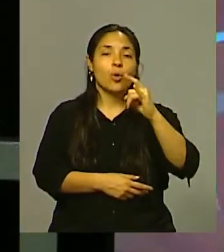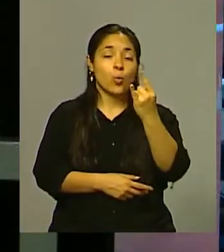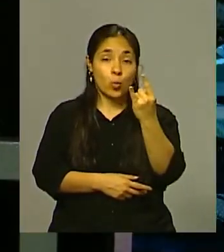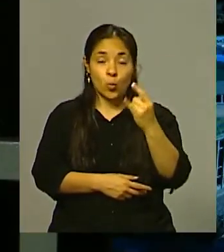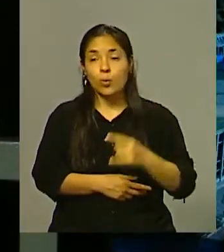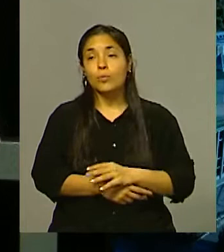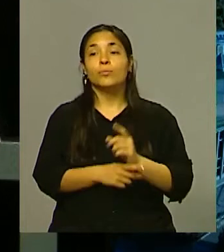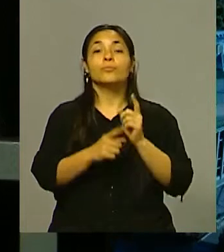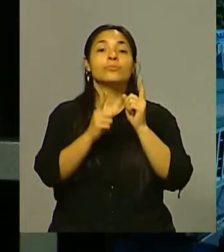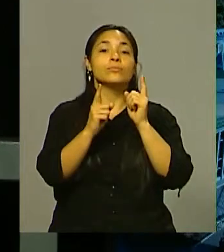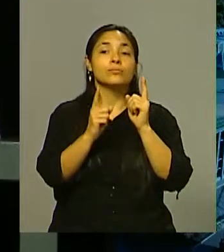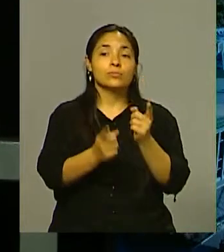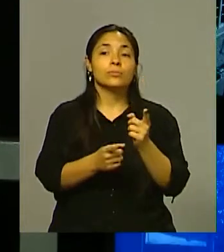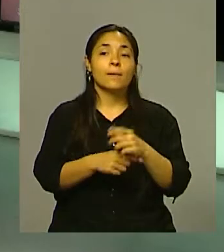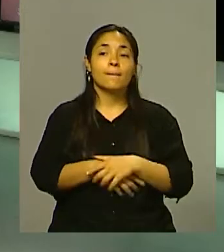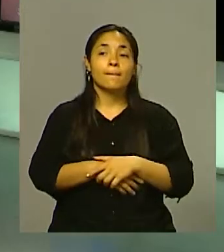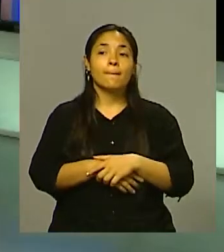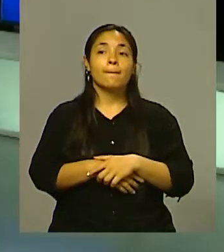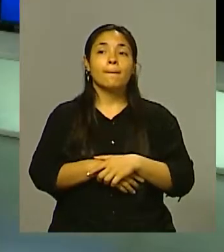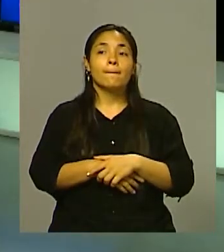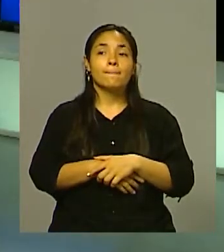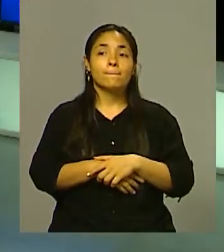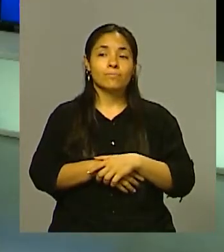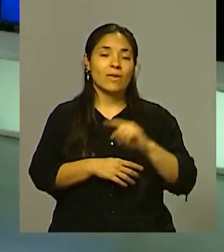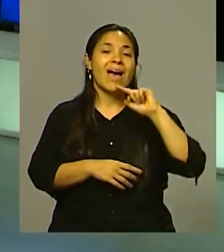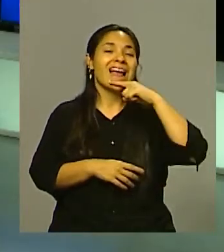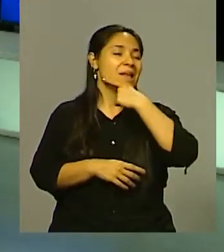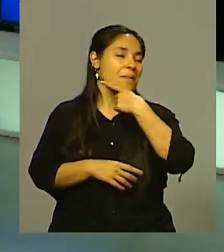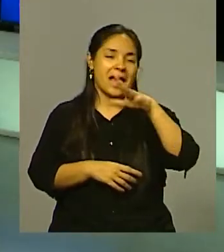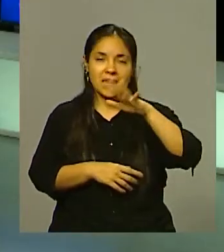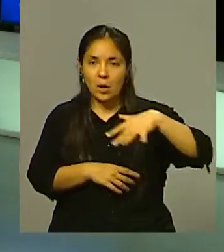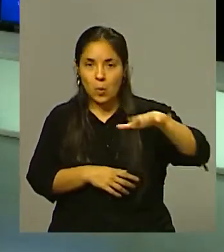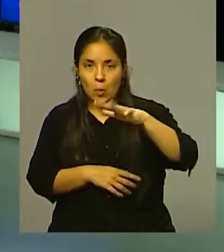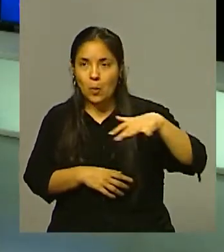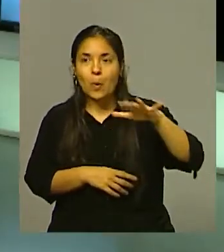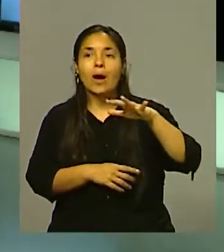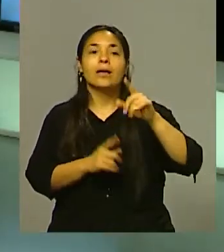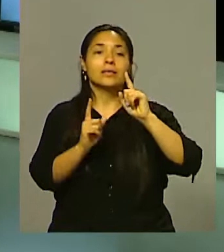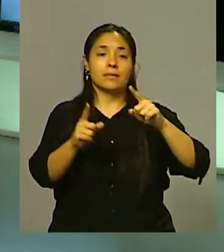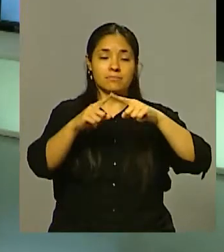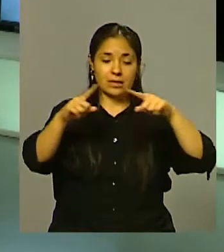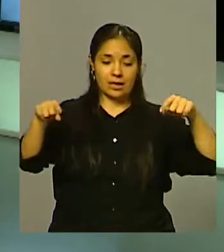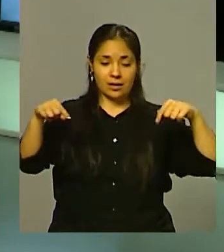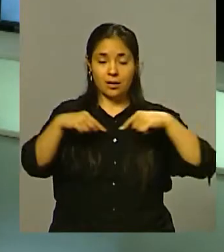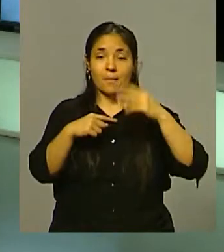Olsen que está en la ciudad del mismo nombre en Alemania, el Memorial Mauthausen que está en